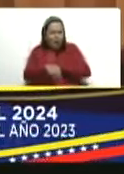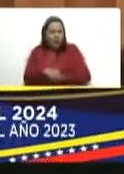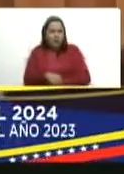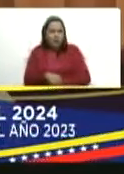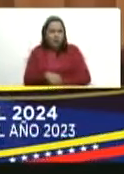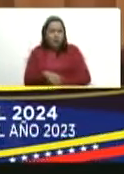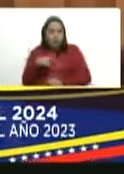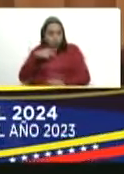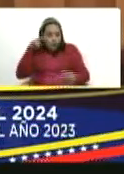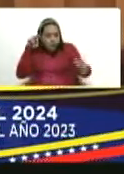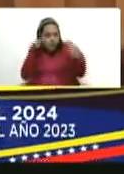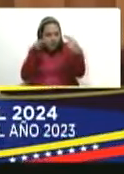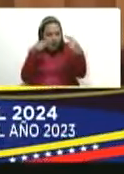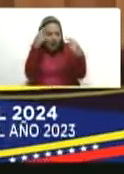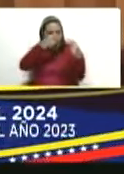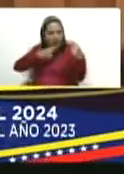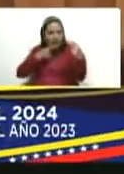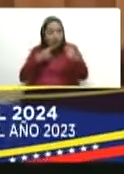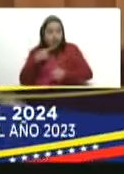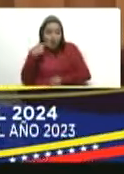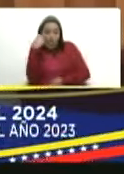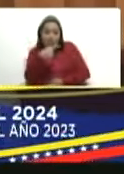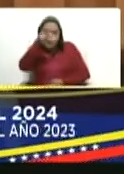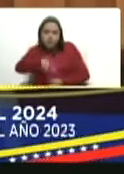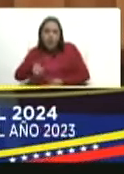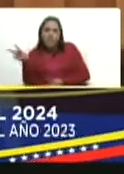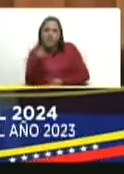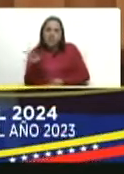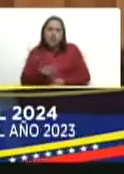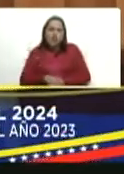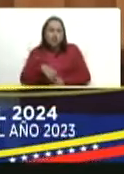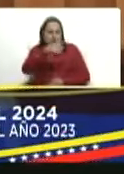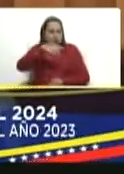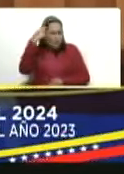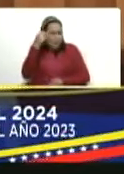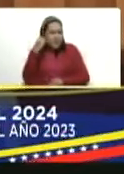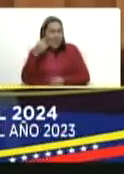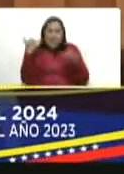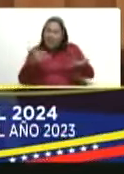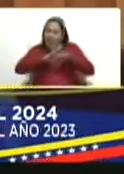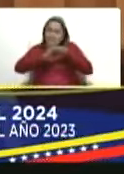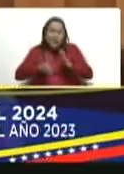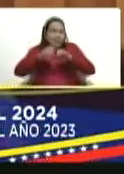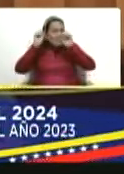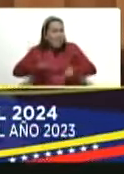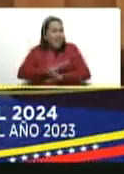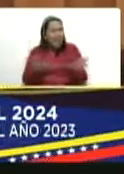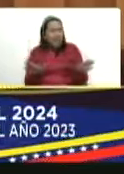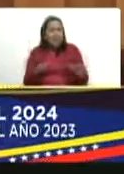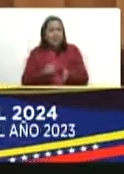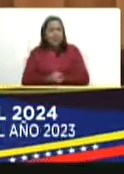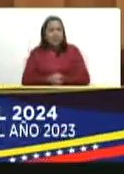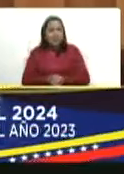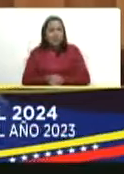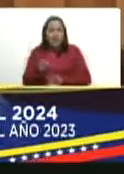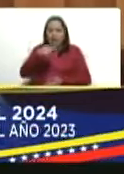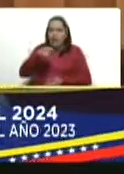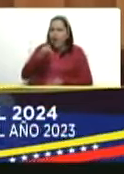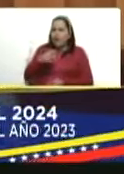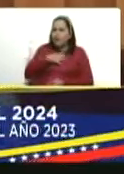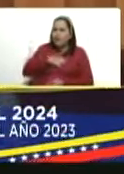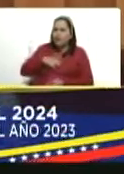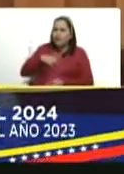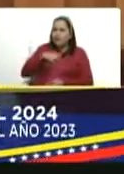Mirándole las caras a ellos, se los digo como venezolano, ¿no les parece que ya basta? Ellos estaban sensibilizados